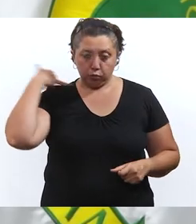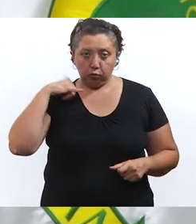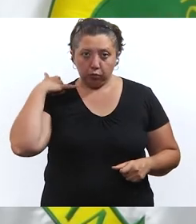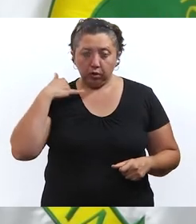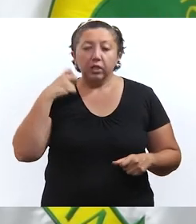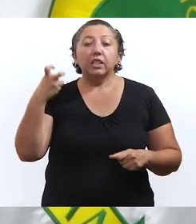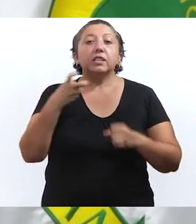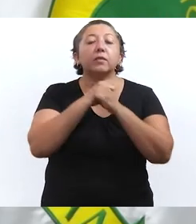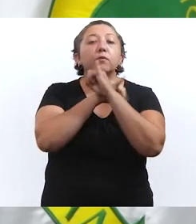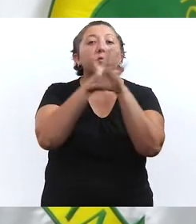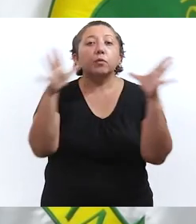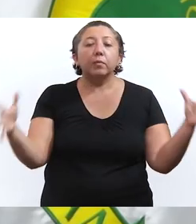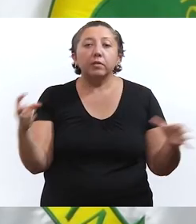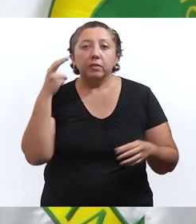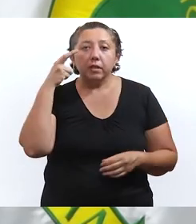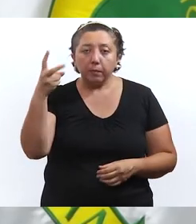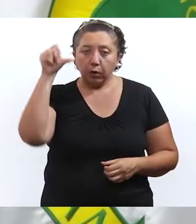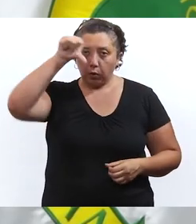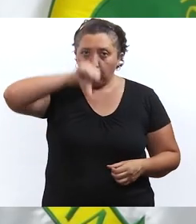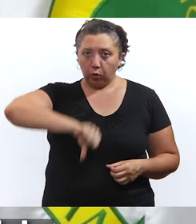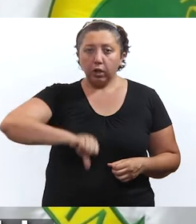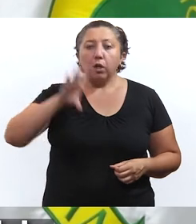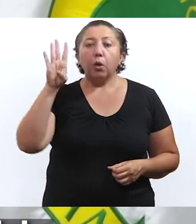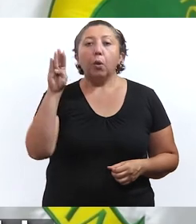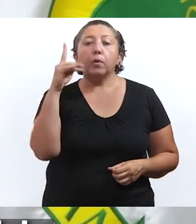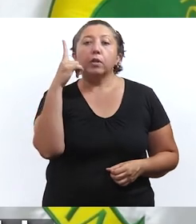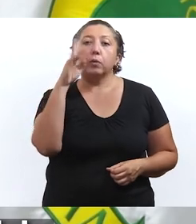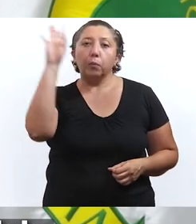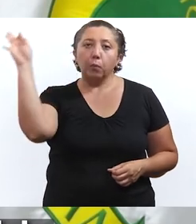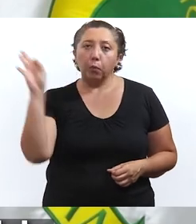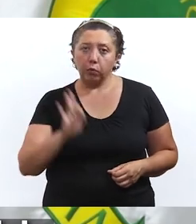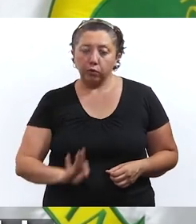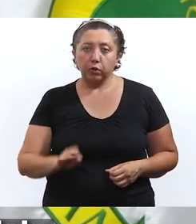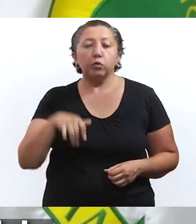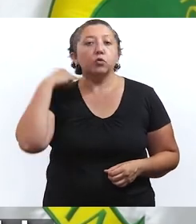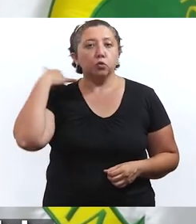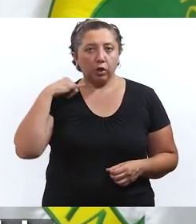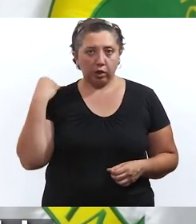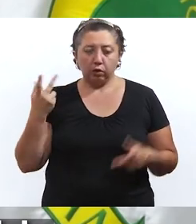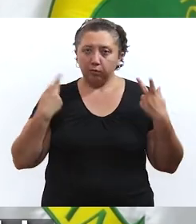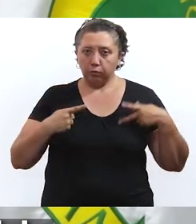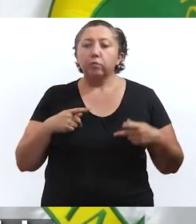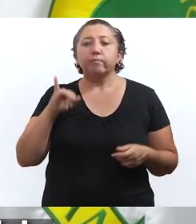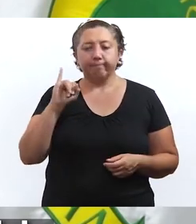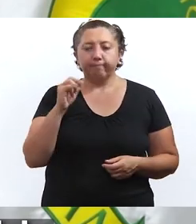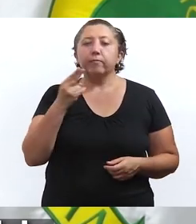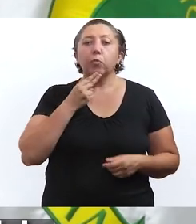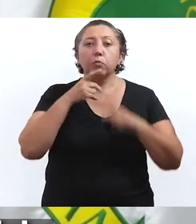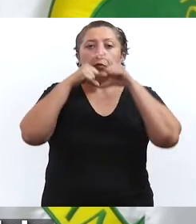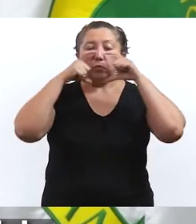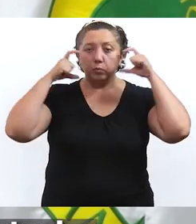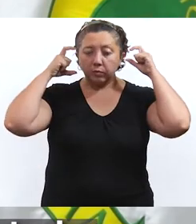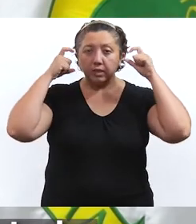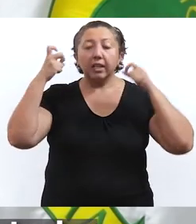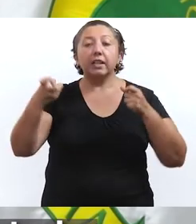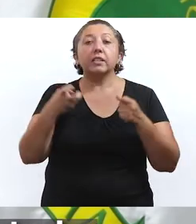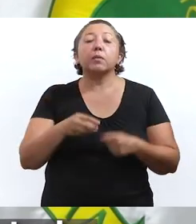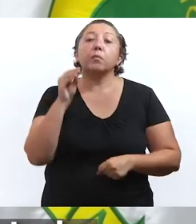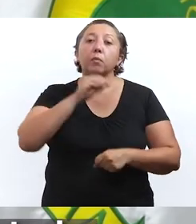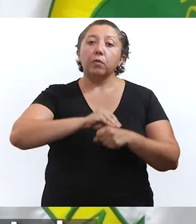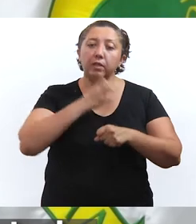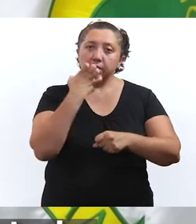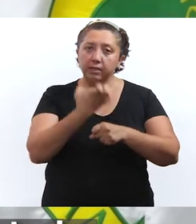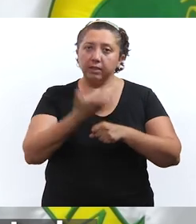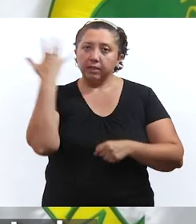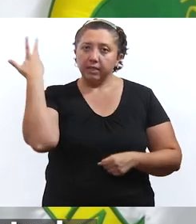Yucatán, basado en esa información, refleja que al día de hoy el 91% de las y los yucatecos están utilizando. Este dato